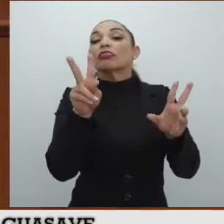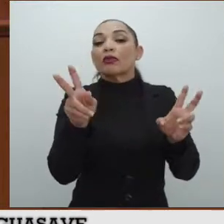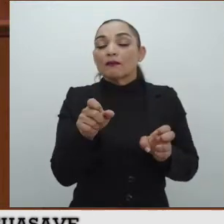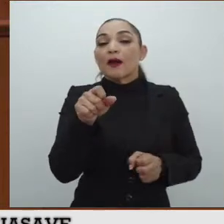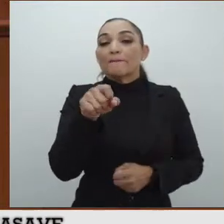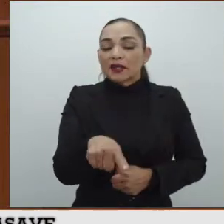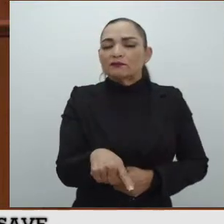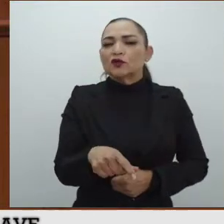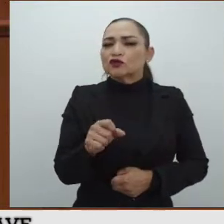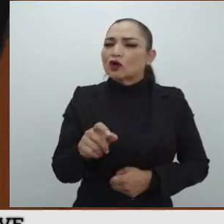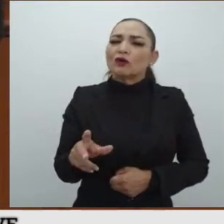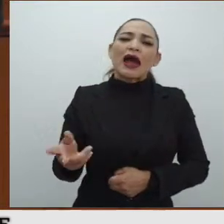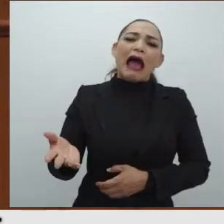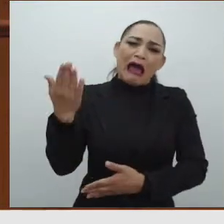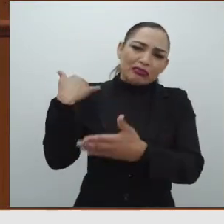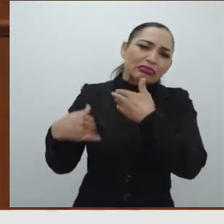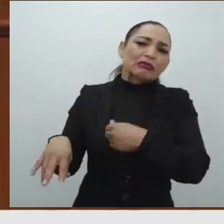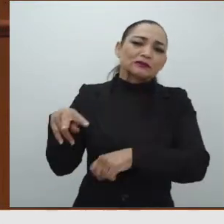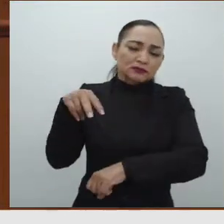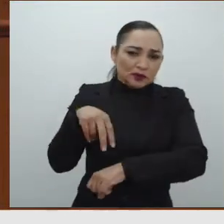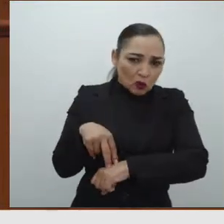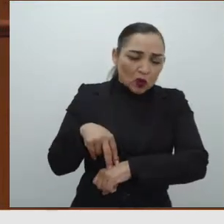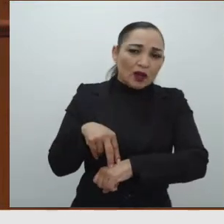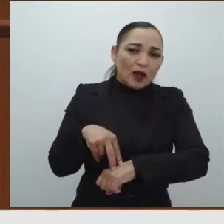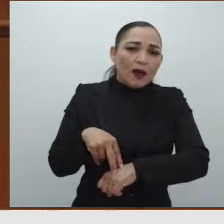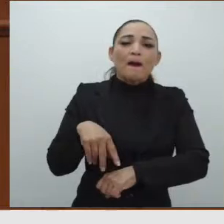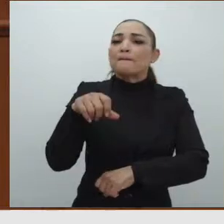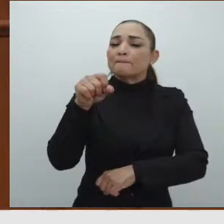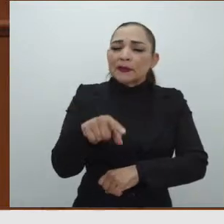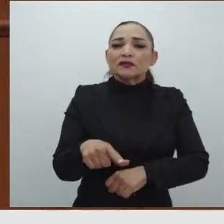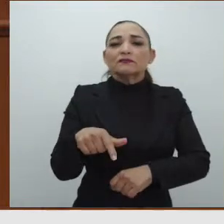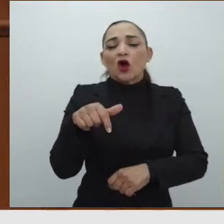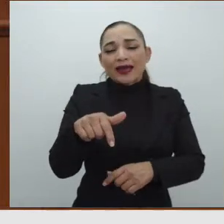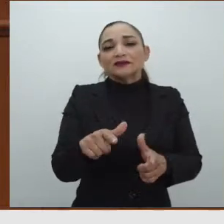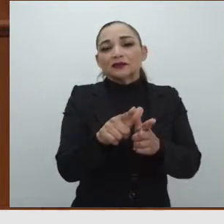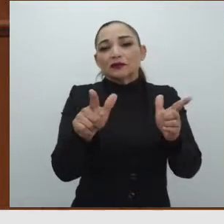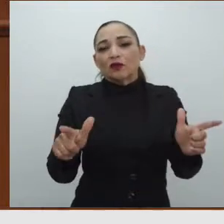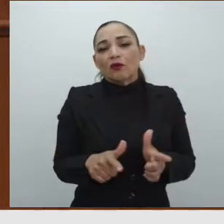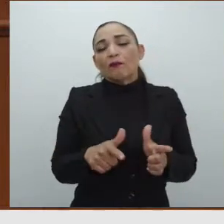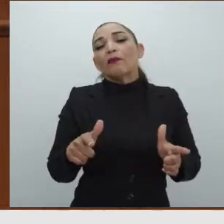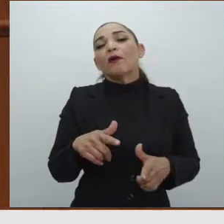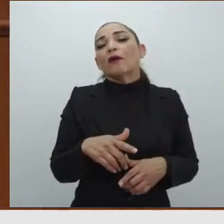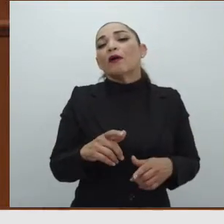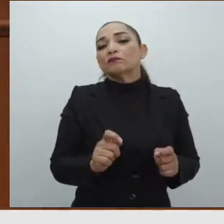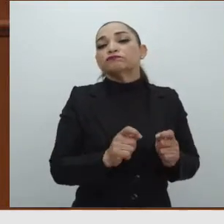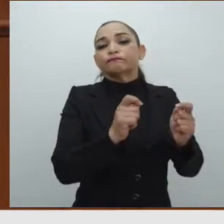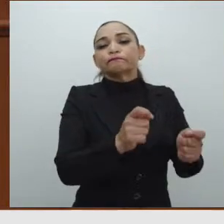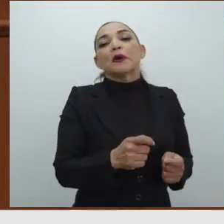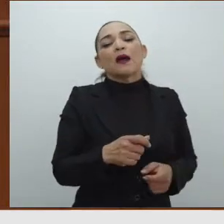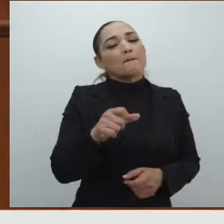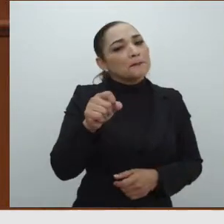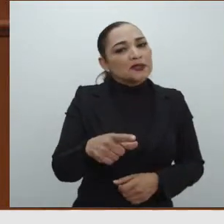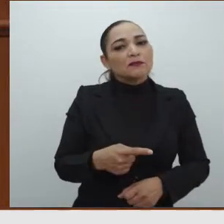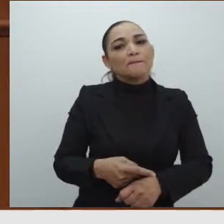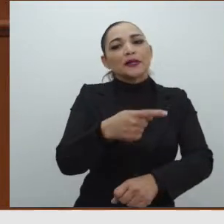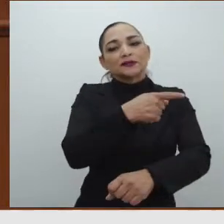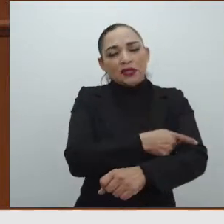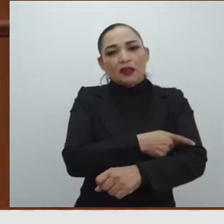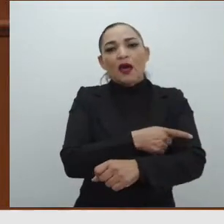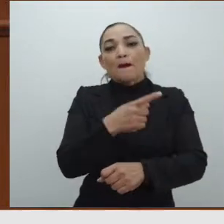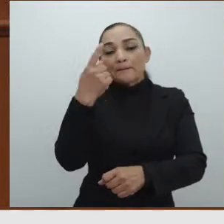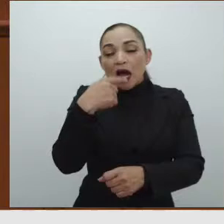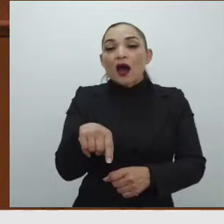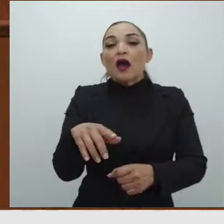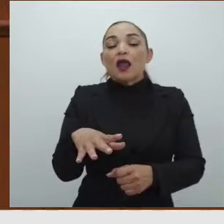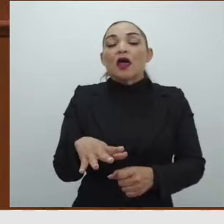tanto en esta legislatura como en algunas pasadas, que se habla de la necesidad de tener un Centro de